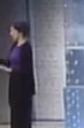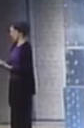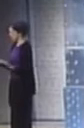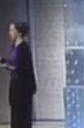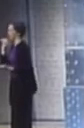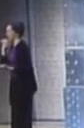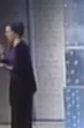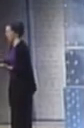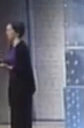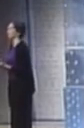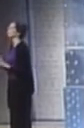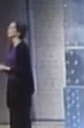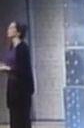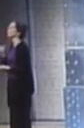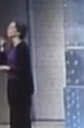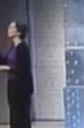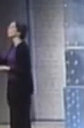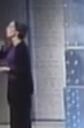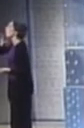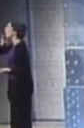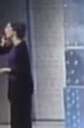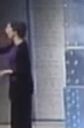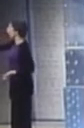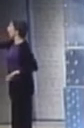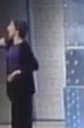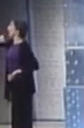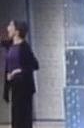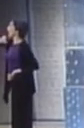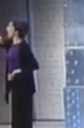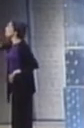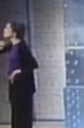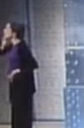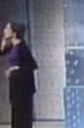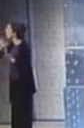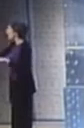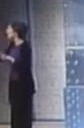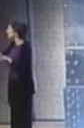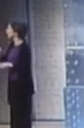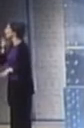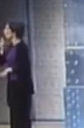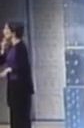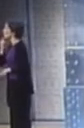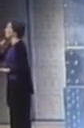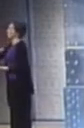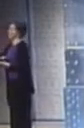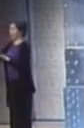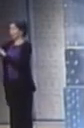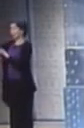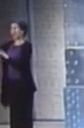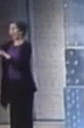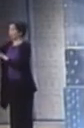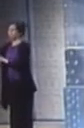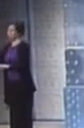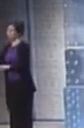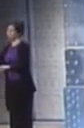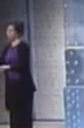cómo desarrollaste la parte oral, la oratoria, vamos a decir? Pues en vez de exámenes escritos, pasando a